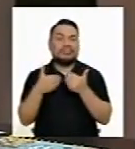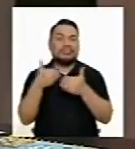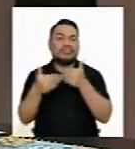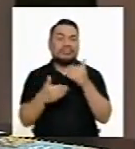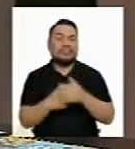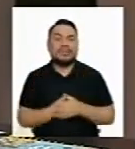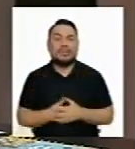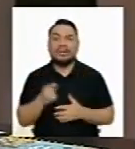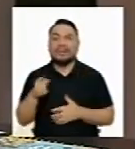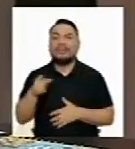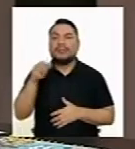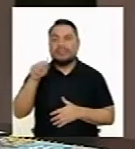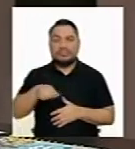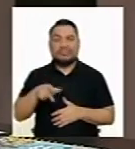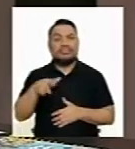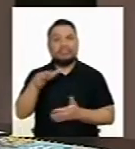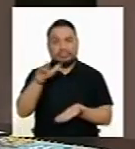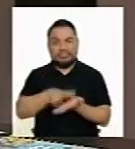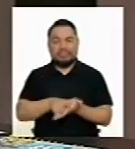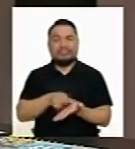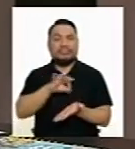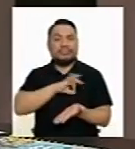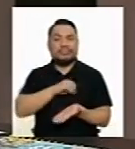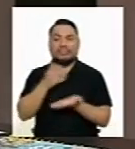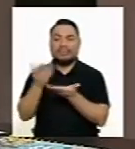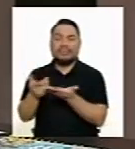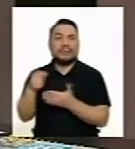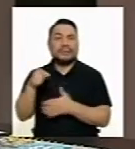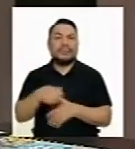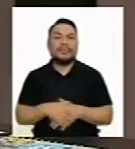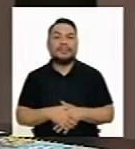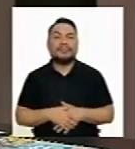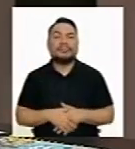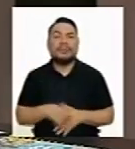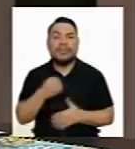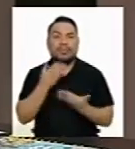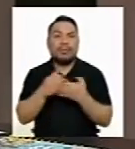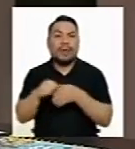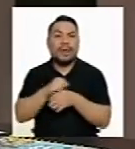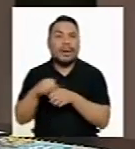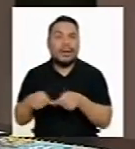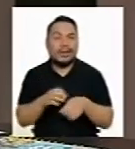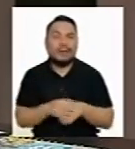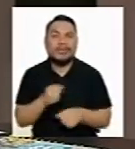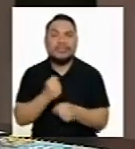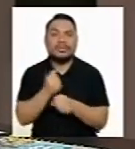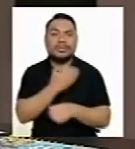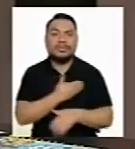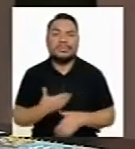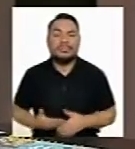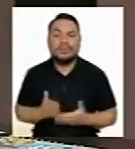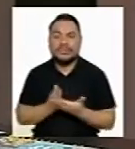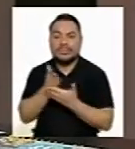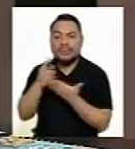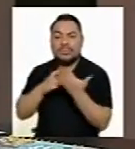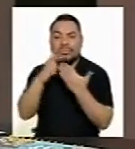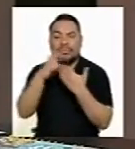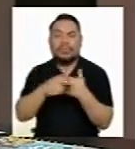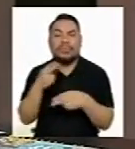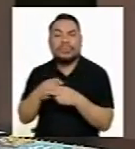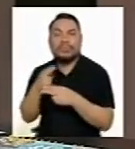así que han sido reconocidos como en esto de las buenas prácticas en gestión pública a través de un programa que se